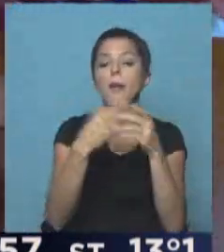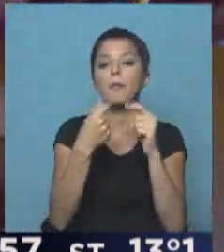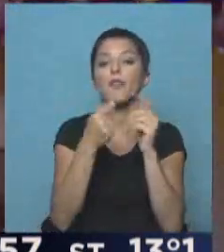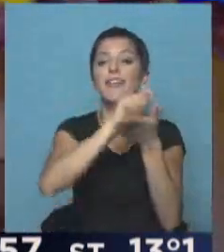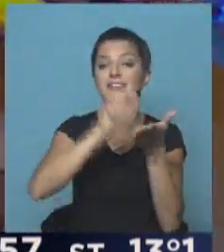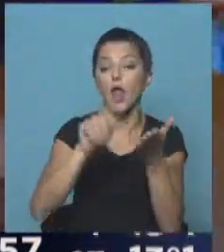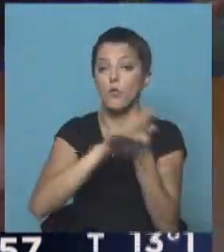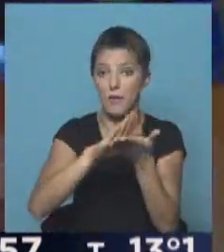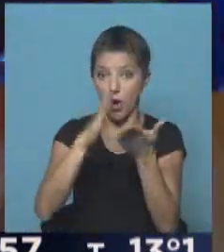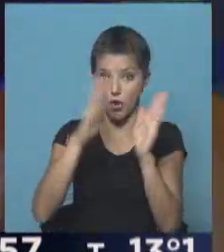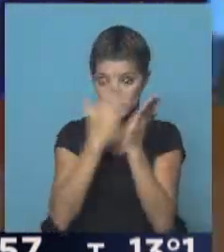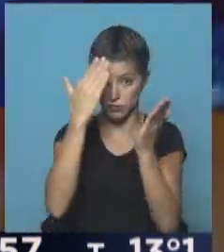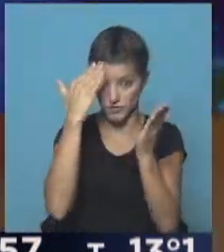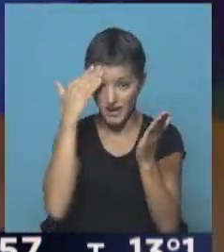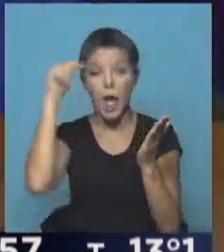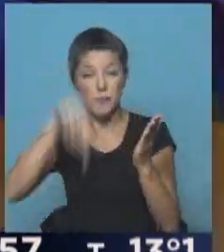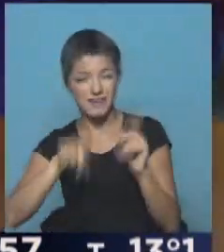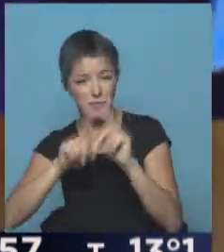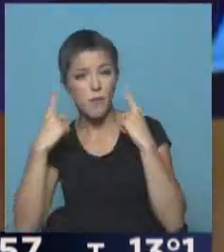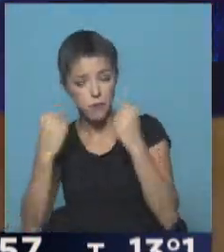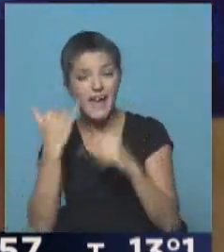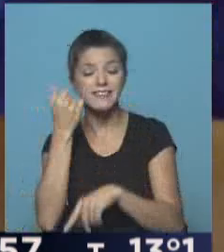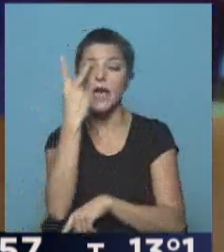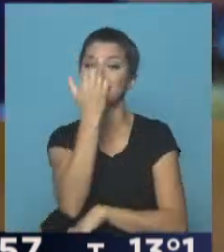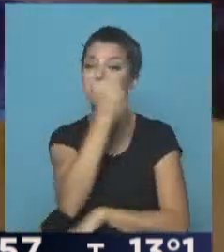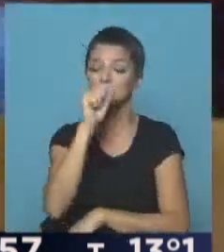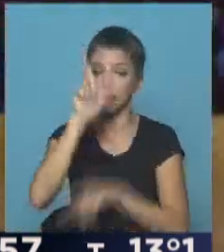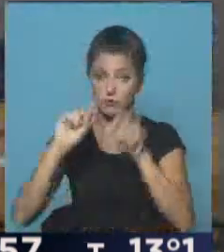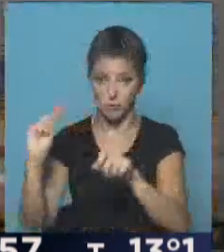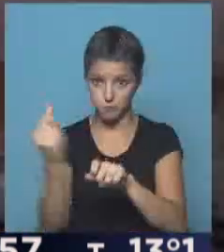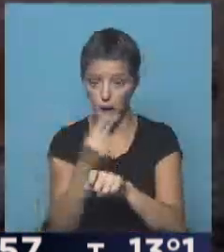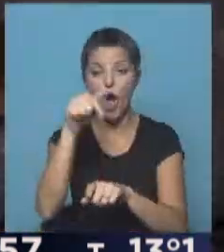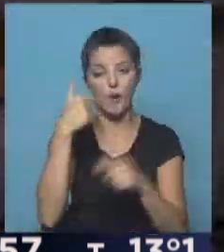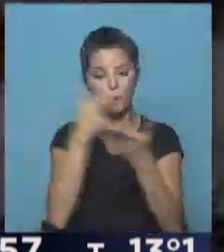ya se cobraron 60 muertos. Vemos un informe y lo analizamos entre todos.